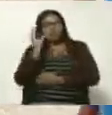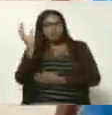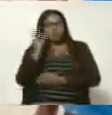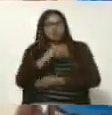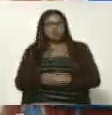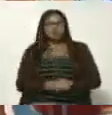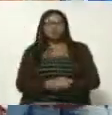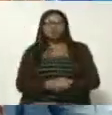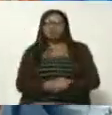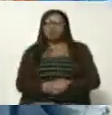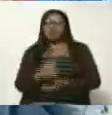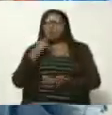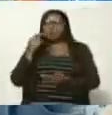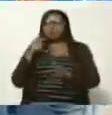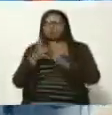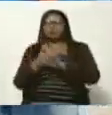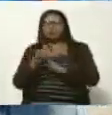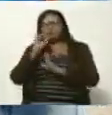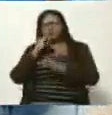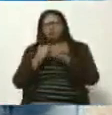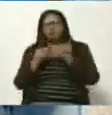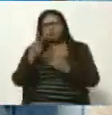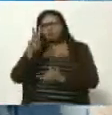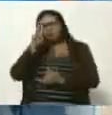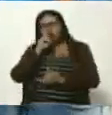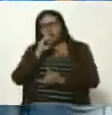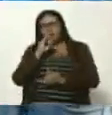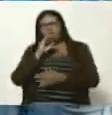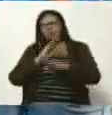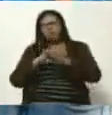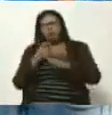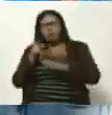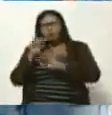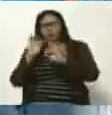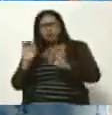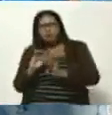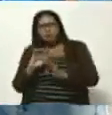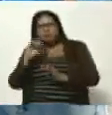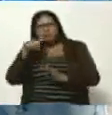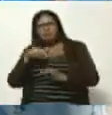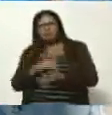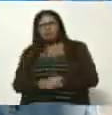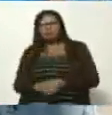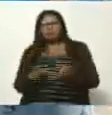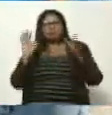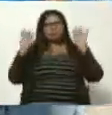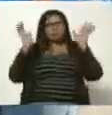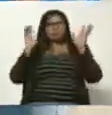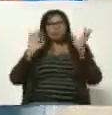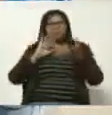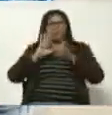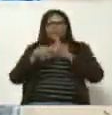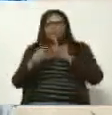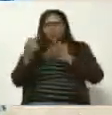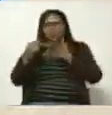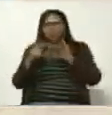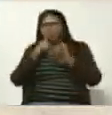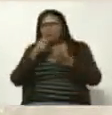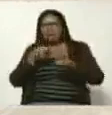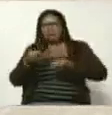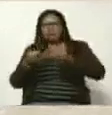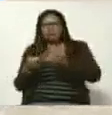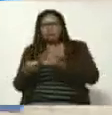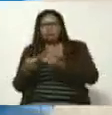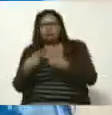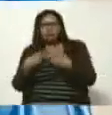noticia, desafortunadamente, en los últimos dos años, por lo que han sido los escándalos de corrupción, de malos manejos o